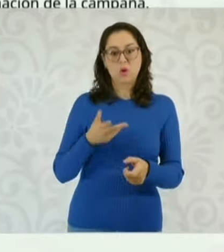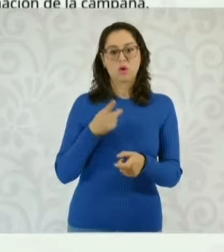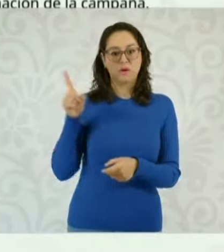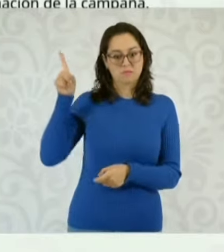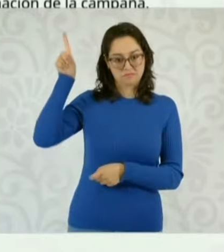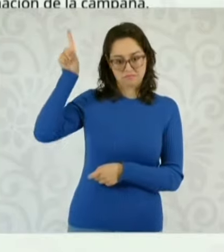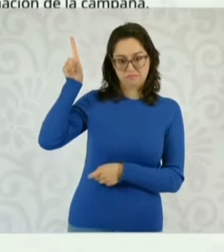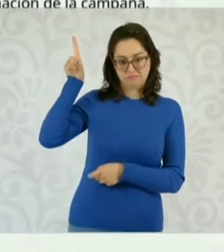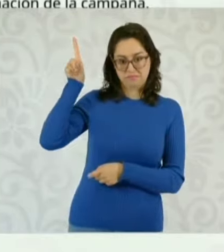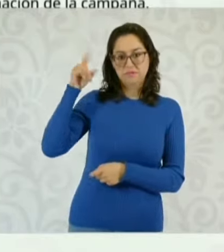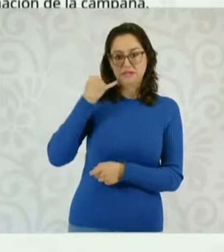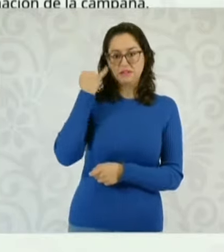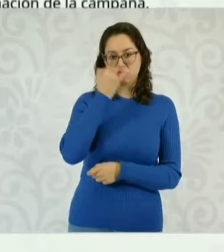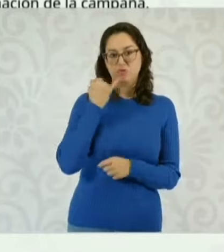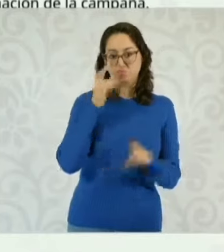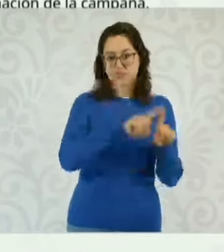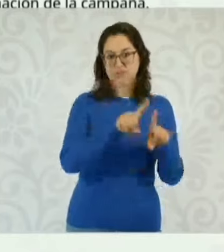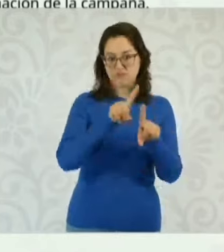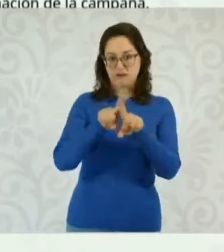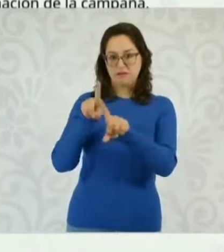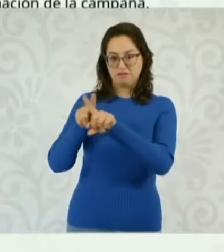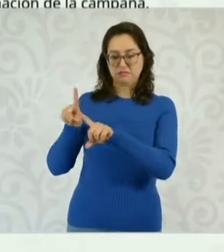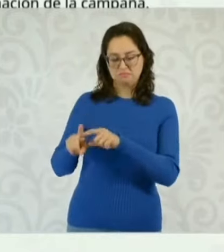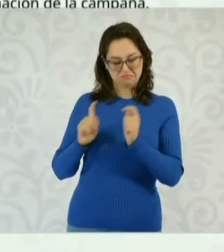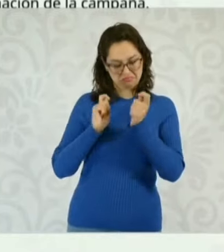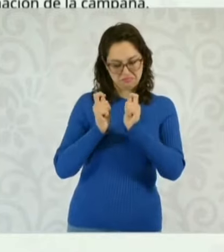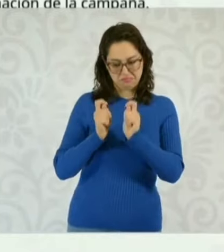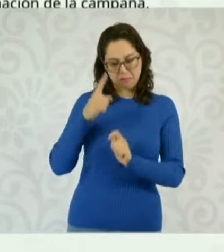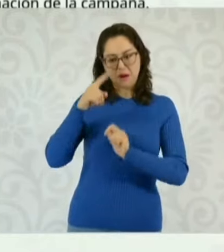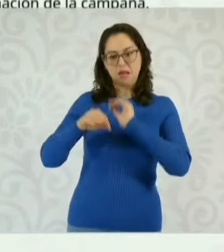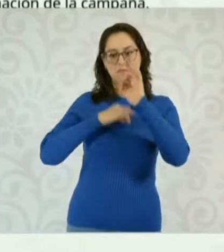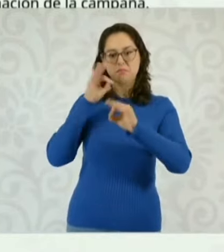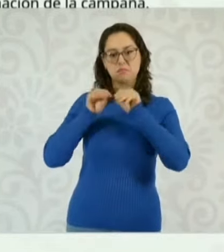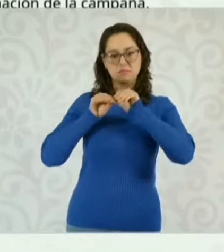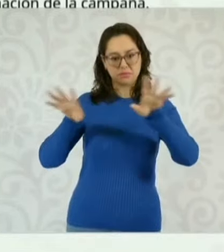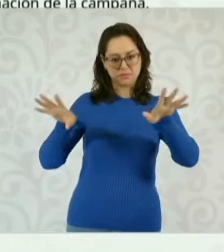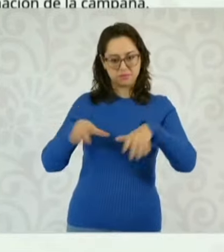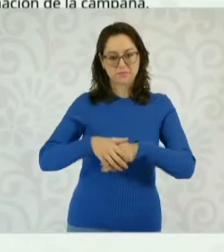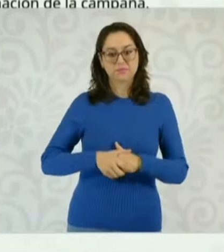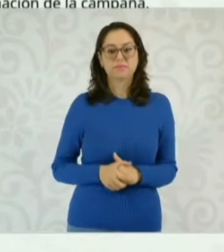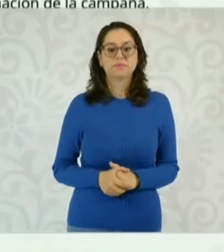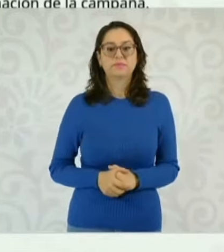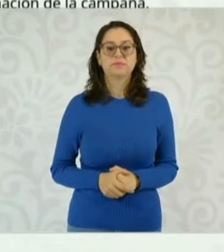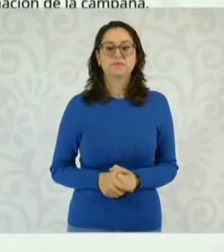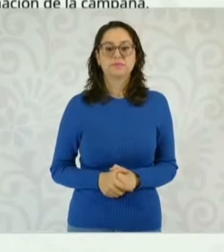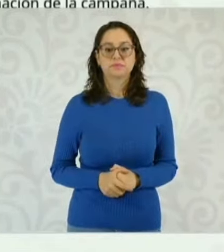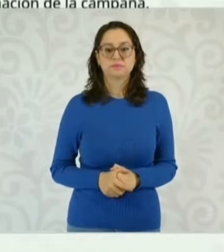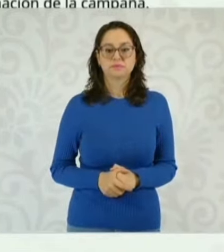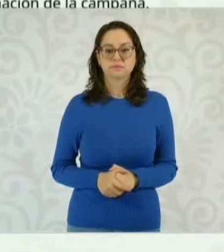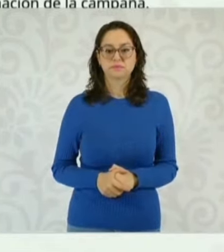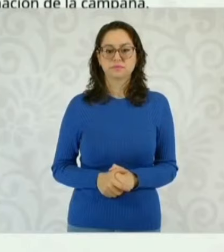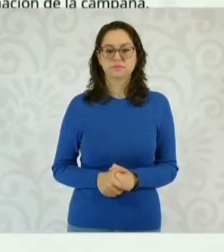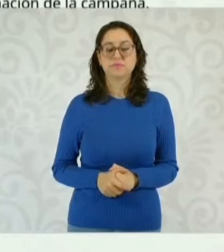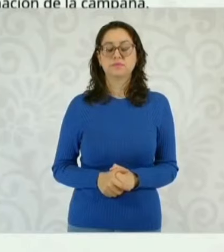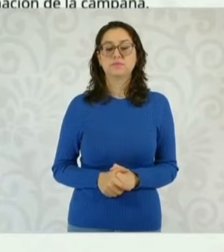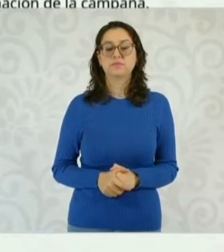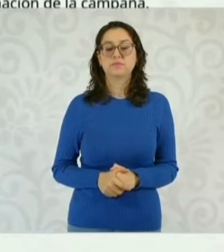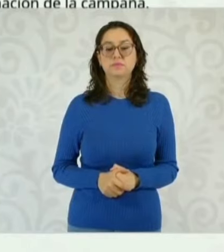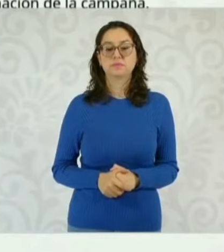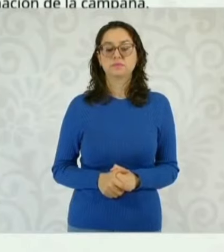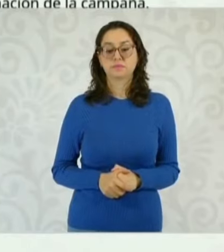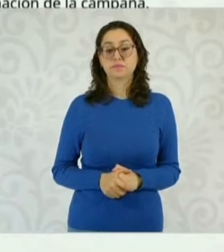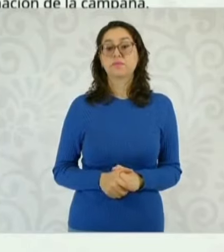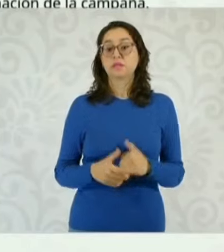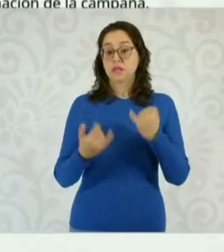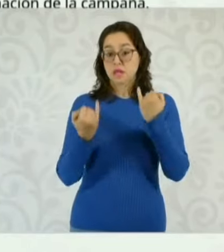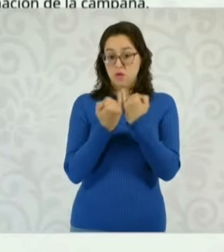purépecha, el yañú, tutunacú, mije, zapoteco, mixteco, maya, chatino, yaqui, seri. También hemos hecho